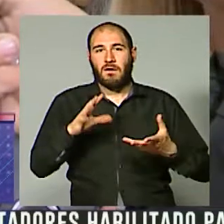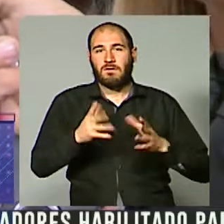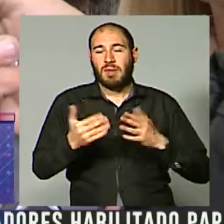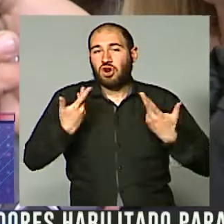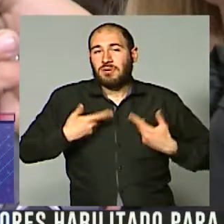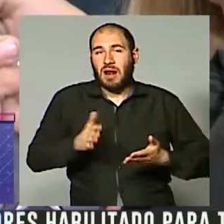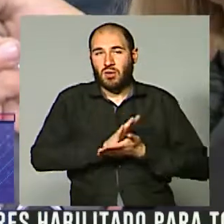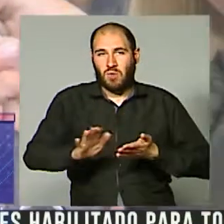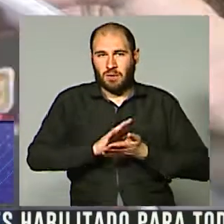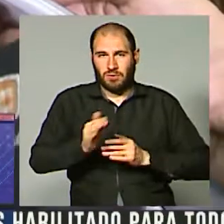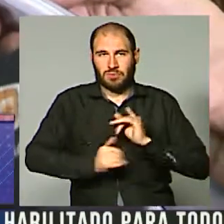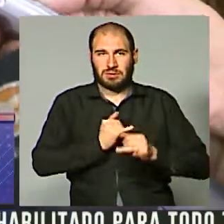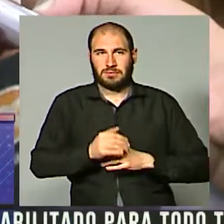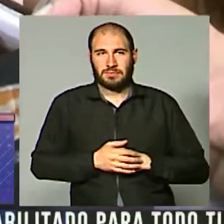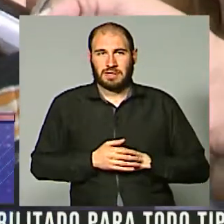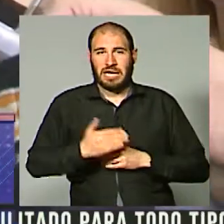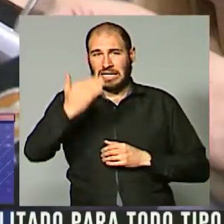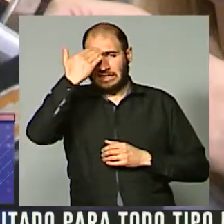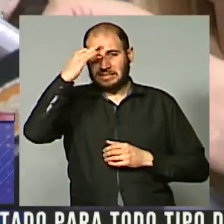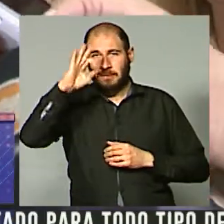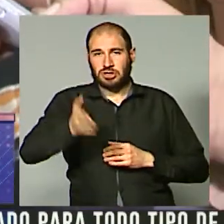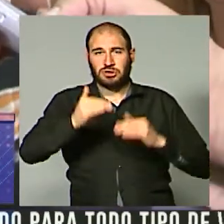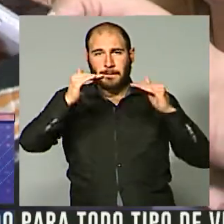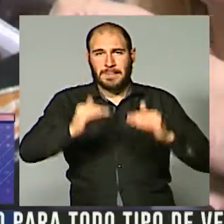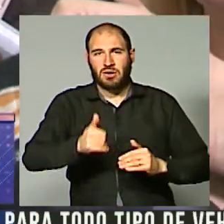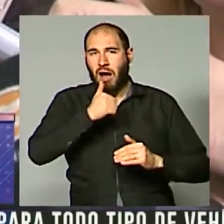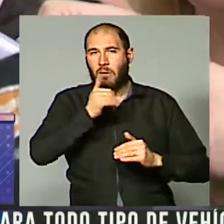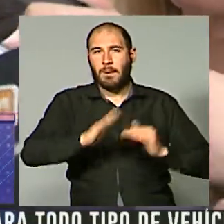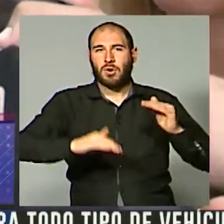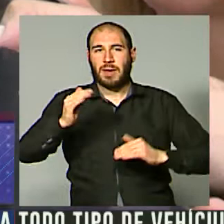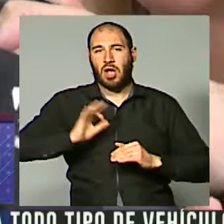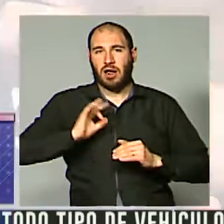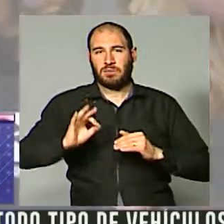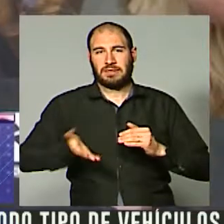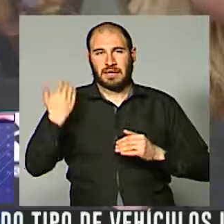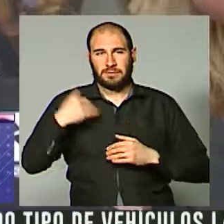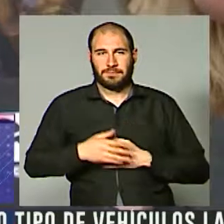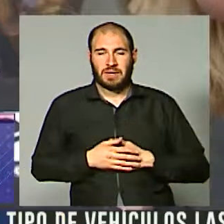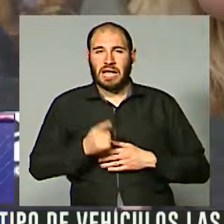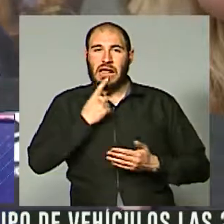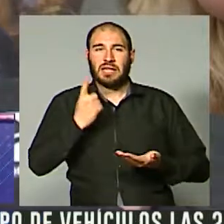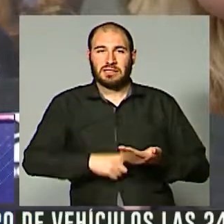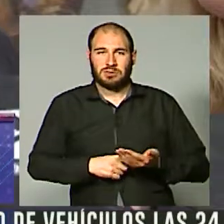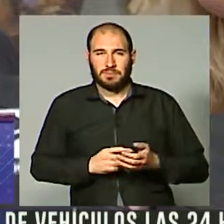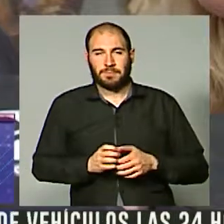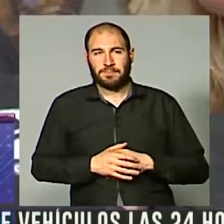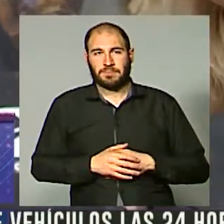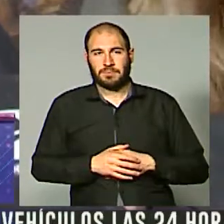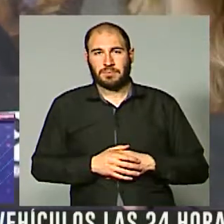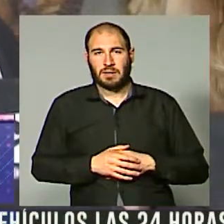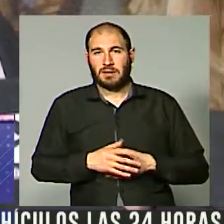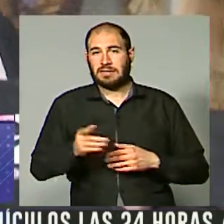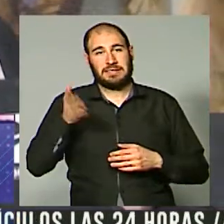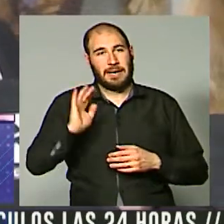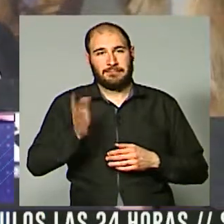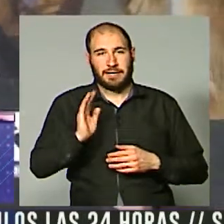normalidad, como lo estamos llamando. Va a haber un 15% menos de agua en promedio que el año pasado. Medidas que sean ya para